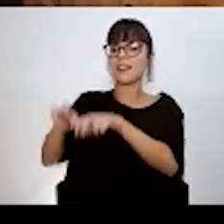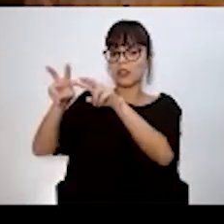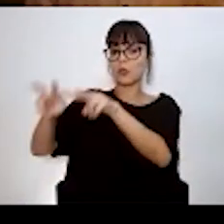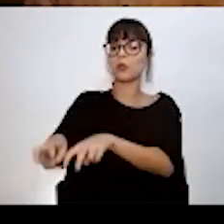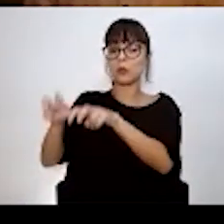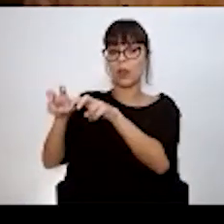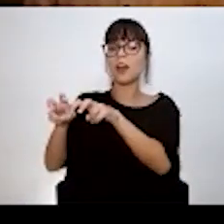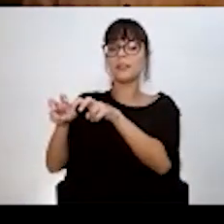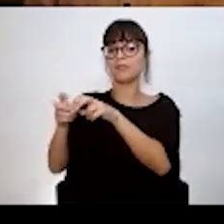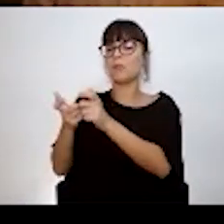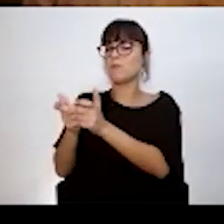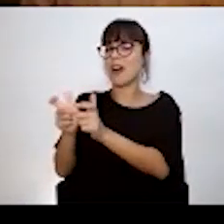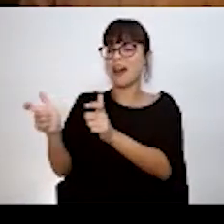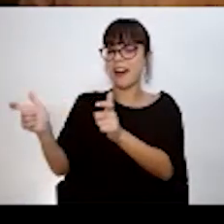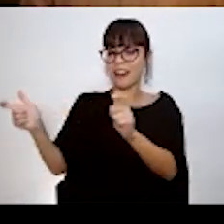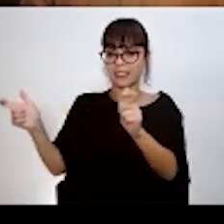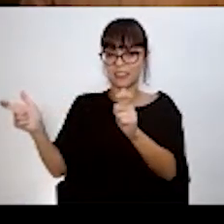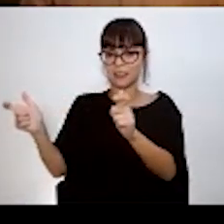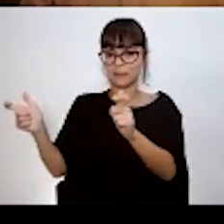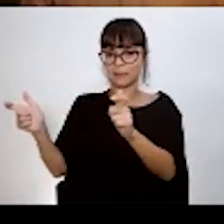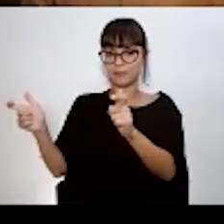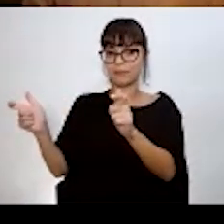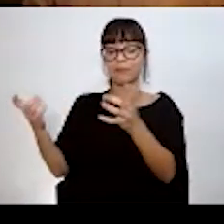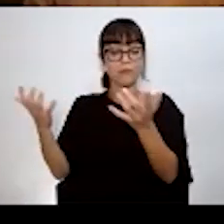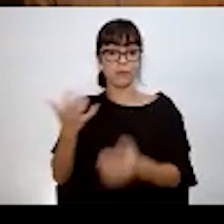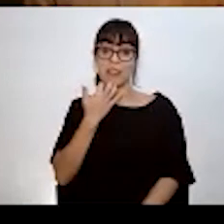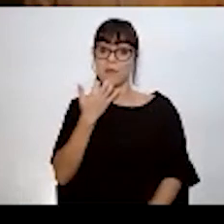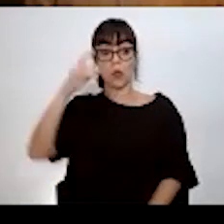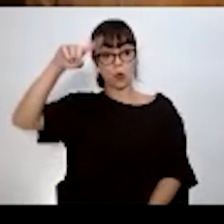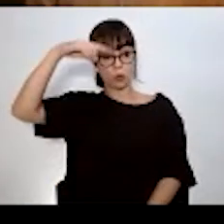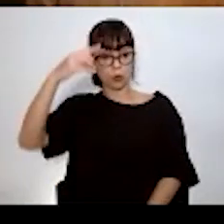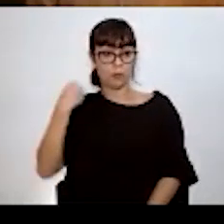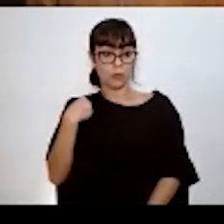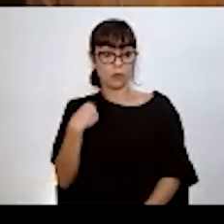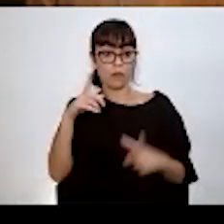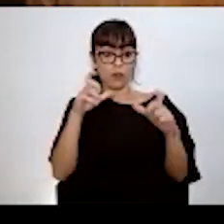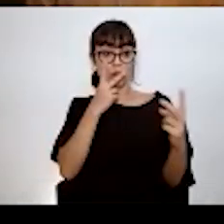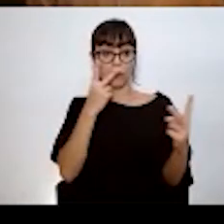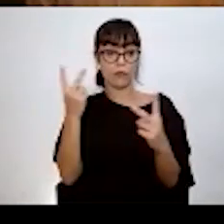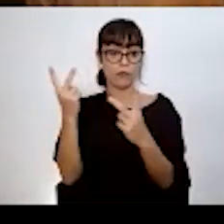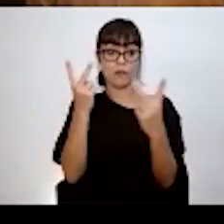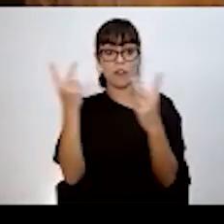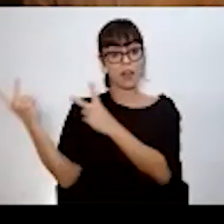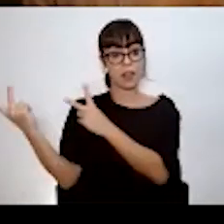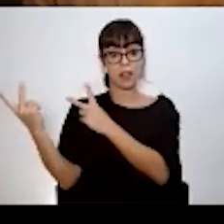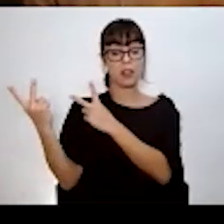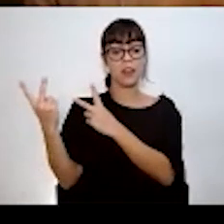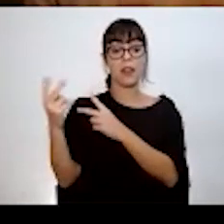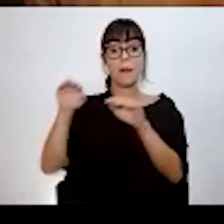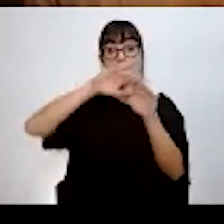inédito hasta el momento. Y de hecho, manifestaciones culturales como la que están viendo en la imagen, con este granero de Cuevas Muchas en el barranco de